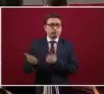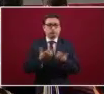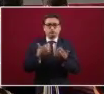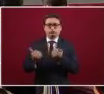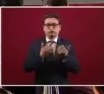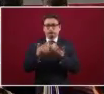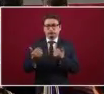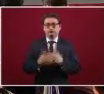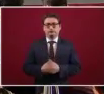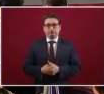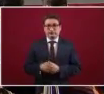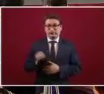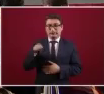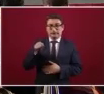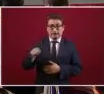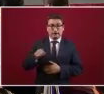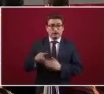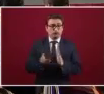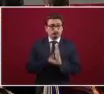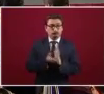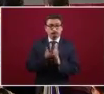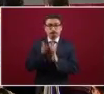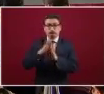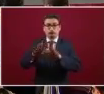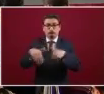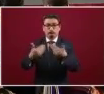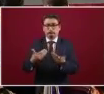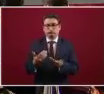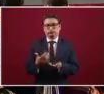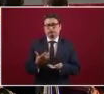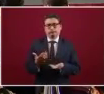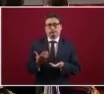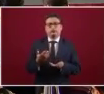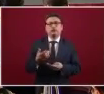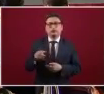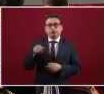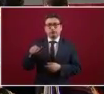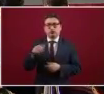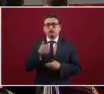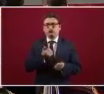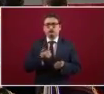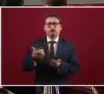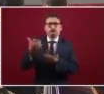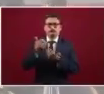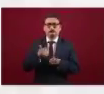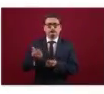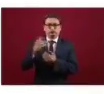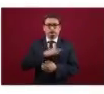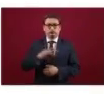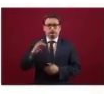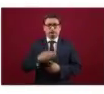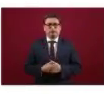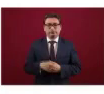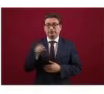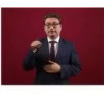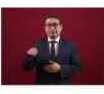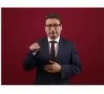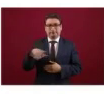vamos a requerir desarrollar infraestructura externa para enviar productos hacia el Valle de México, es decir, ahí ya